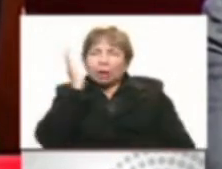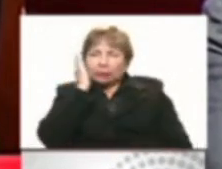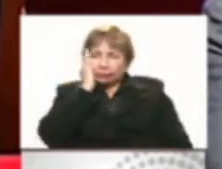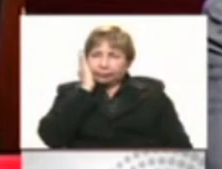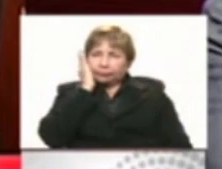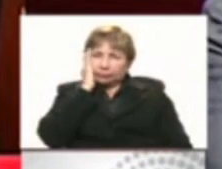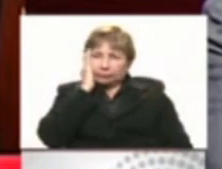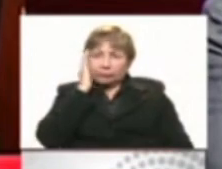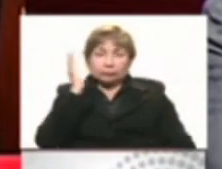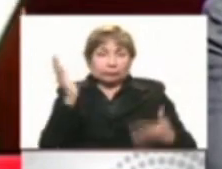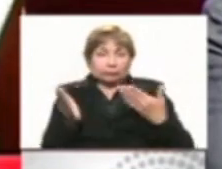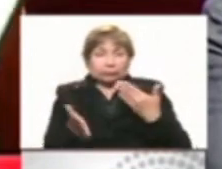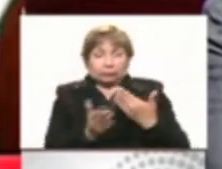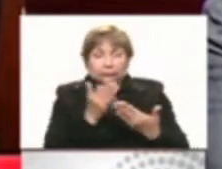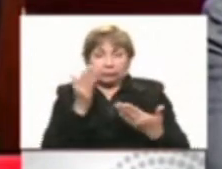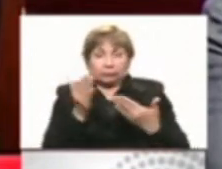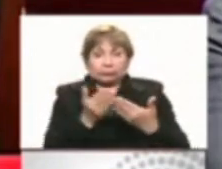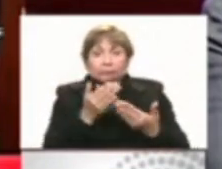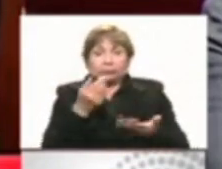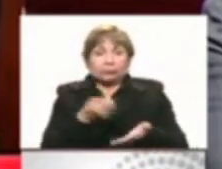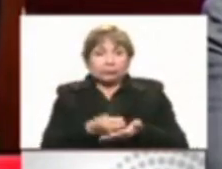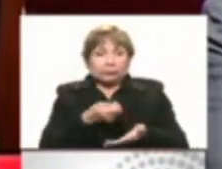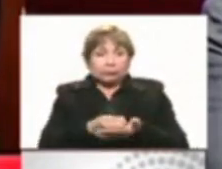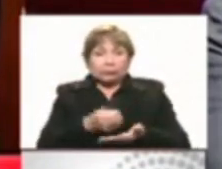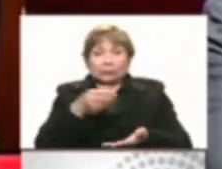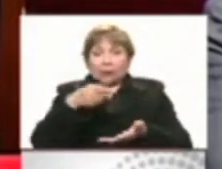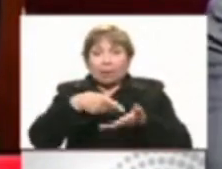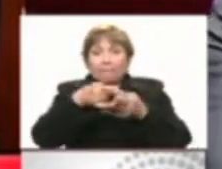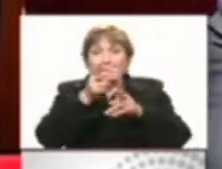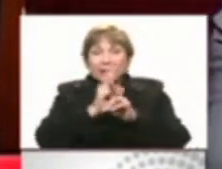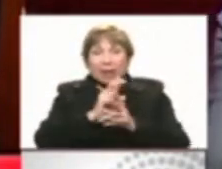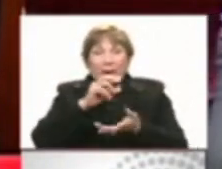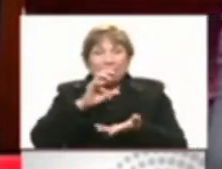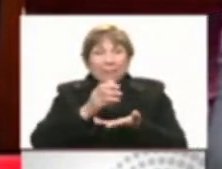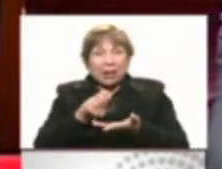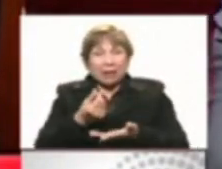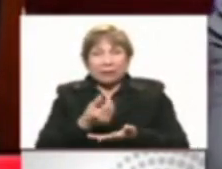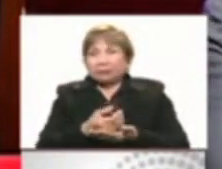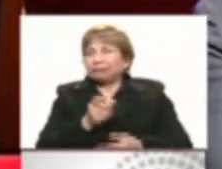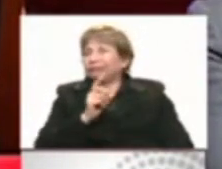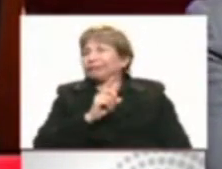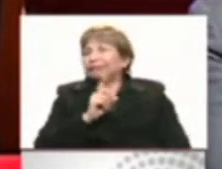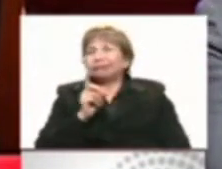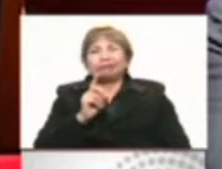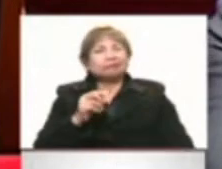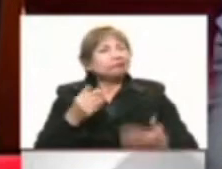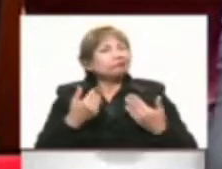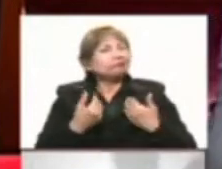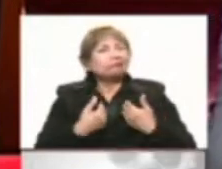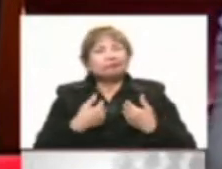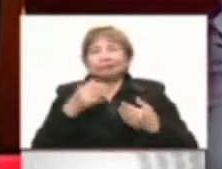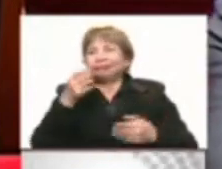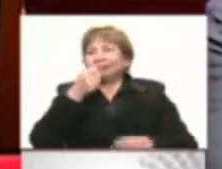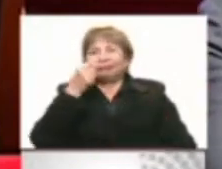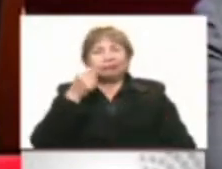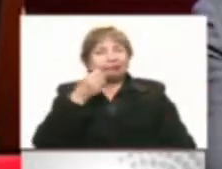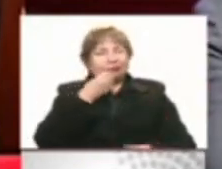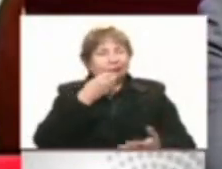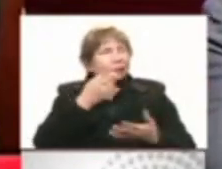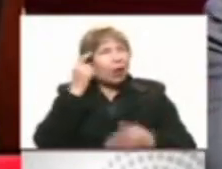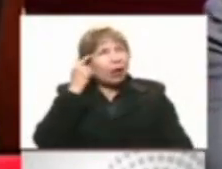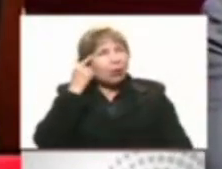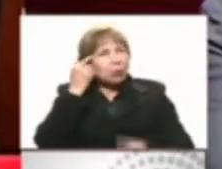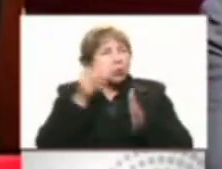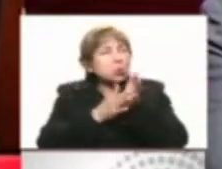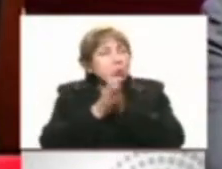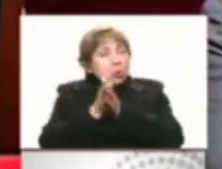reconocemos que varias de las facilidades crediticias, financieras que se han dado hasta este momento no han tenido los logros que se